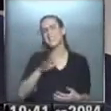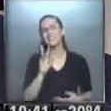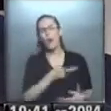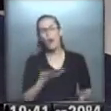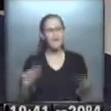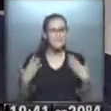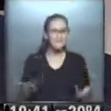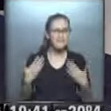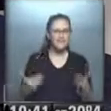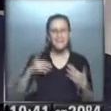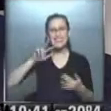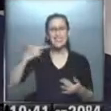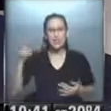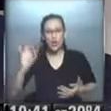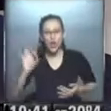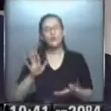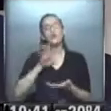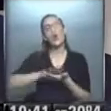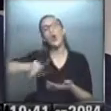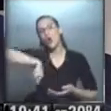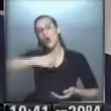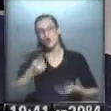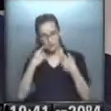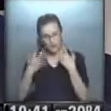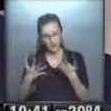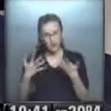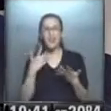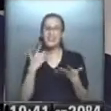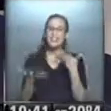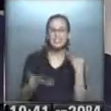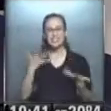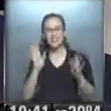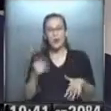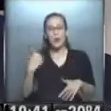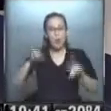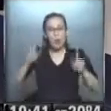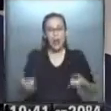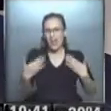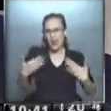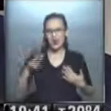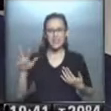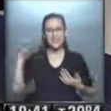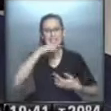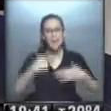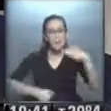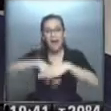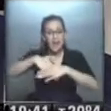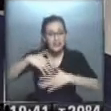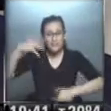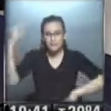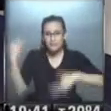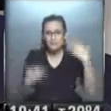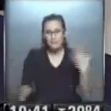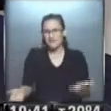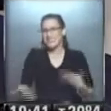de 32 grados. En el noroeste argentino, aquí también, tiempo inestable, pero con mucho más calor. 37 grados la temperatura máxima se anticipa